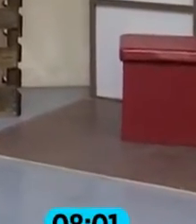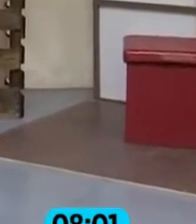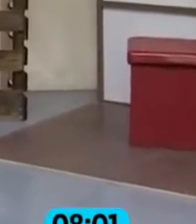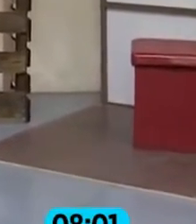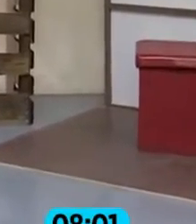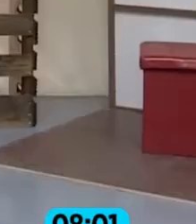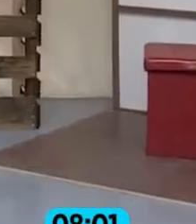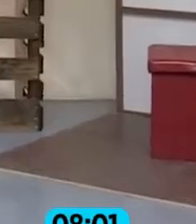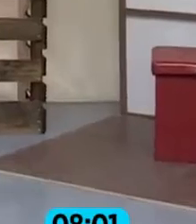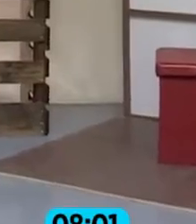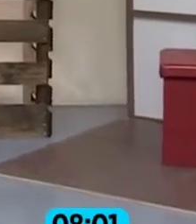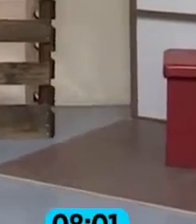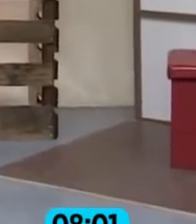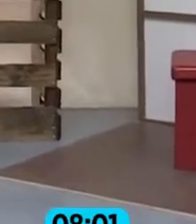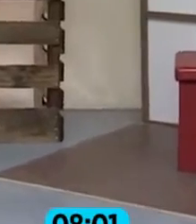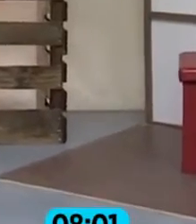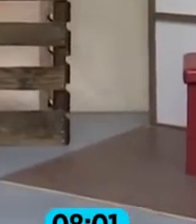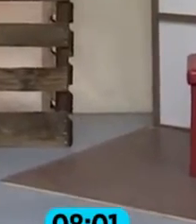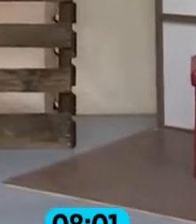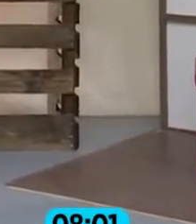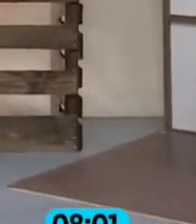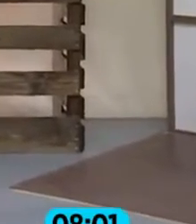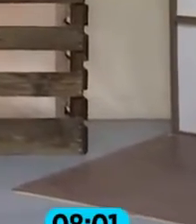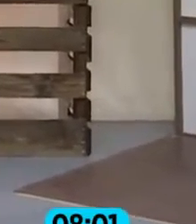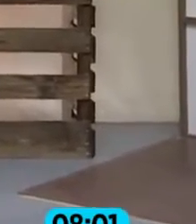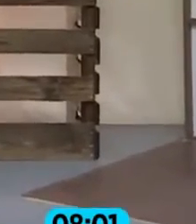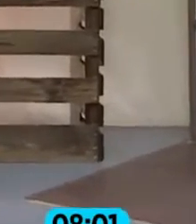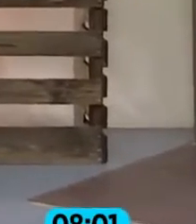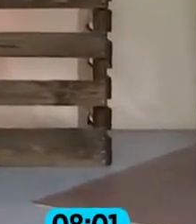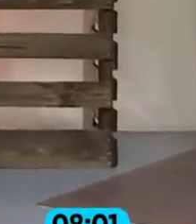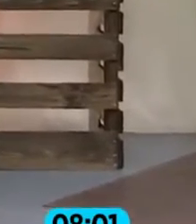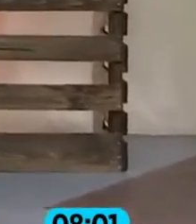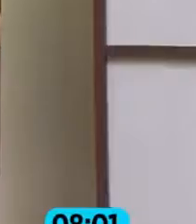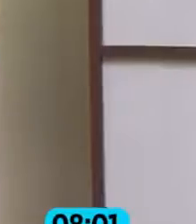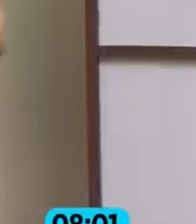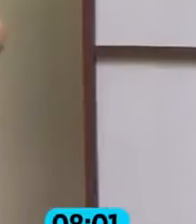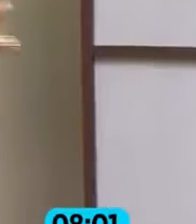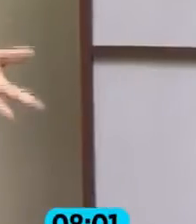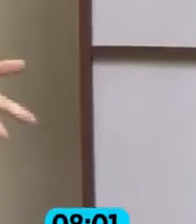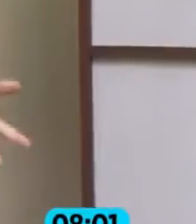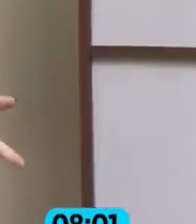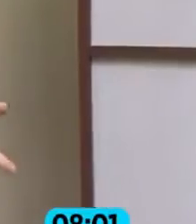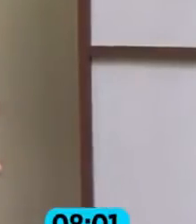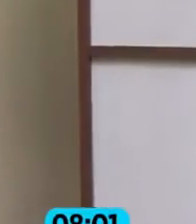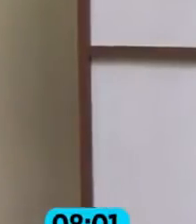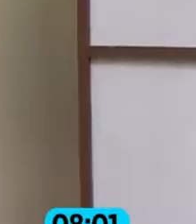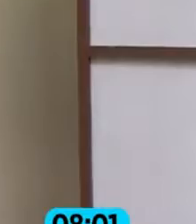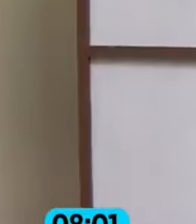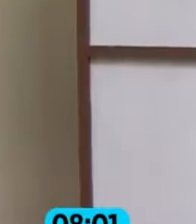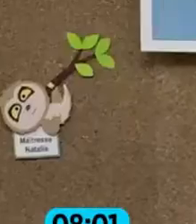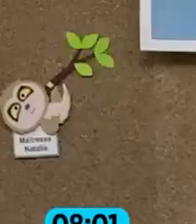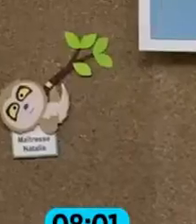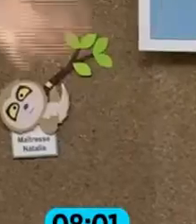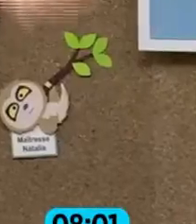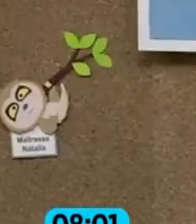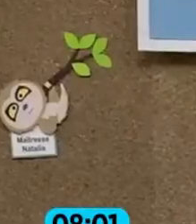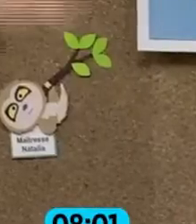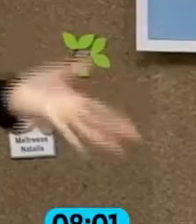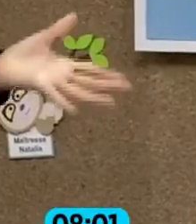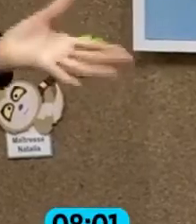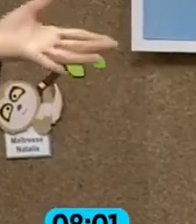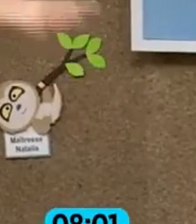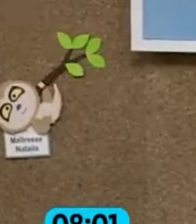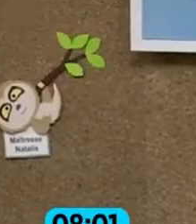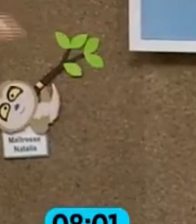vamos a hacer entonces? Ay, niña Gwen, yo no sé, estoy muy preocupada porque no tenemos ningún rótulo. Yo pienso y pienso